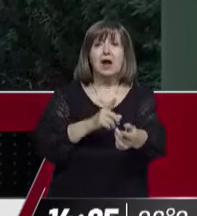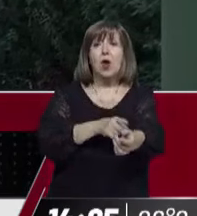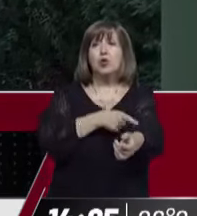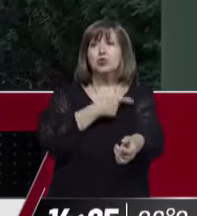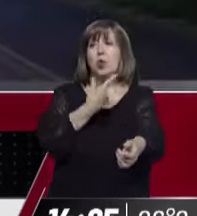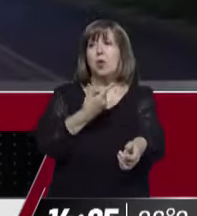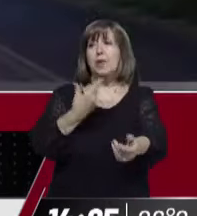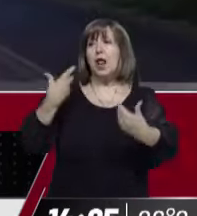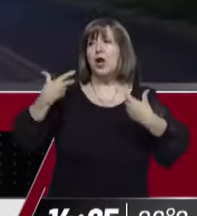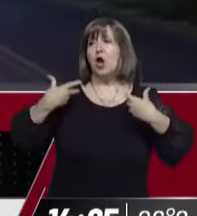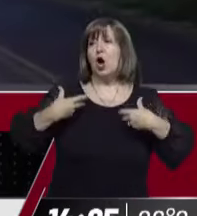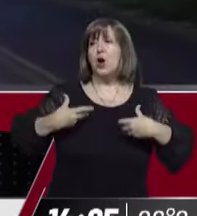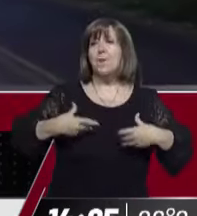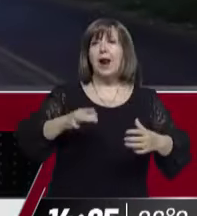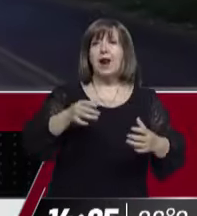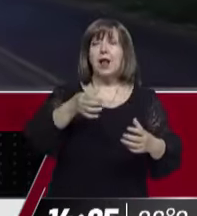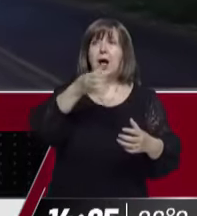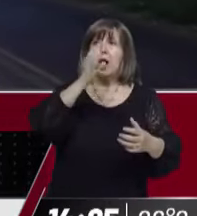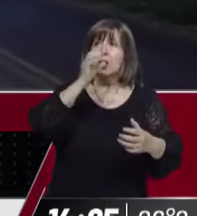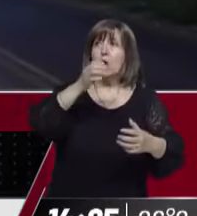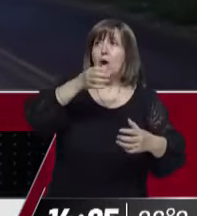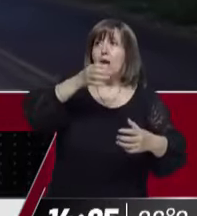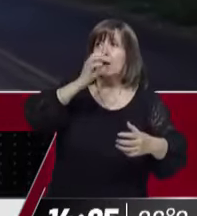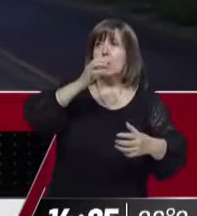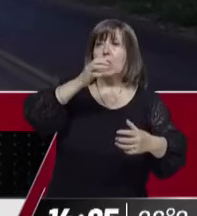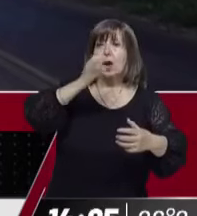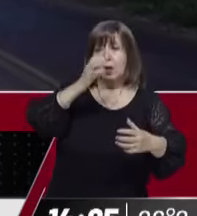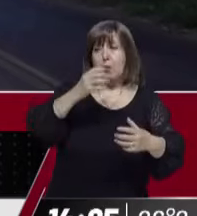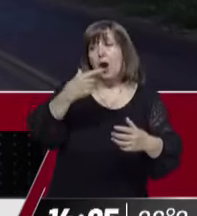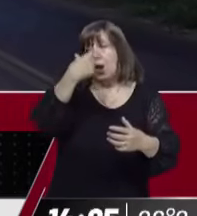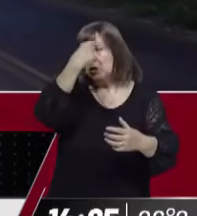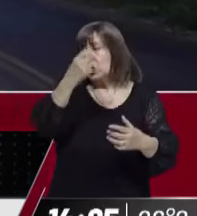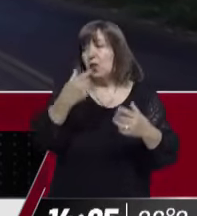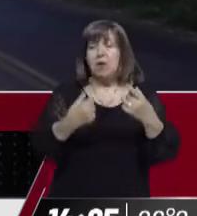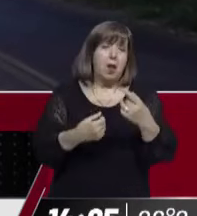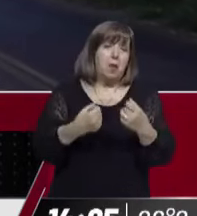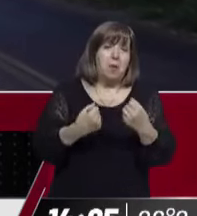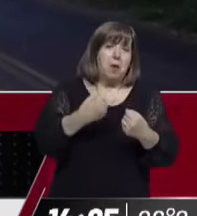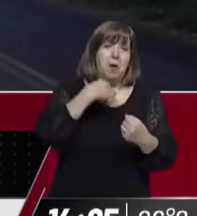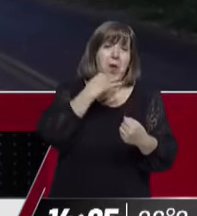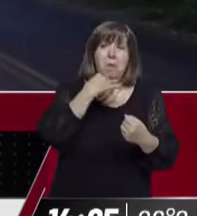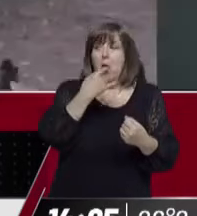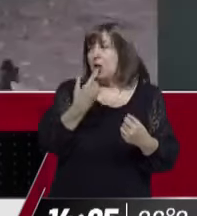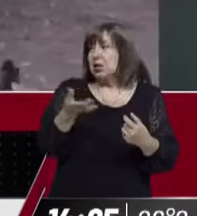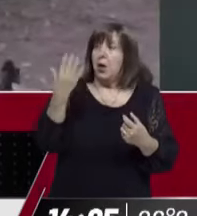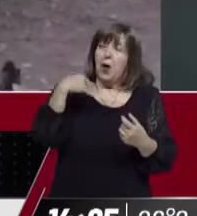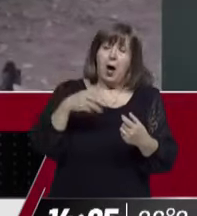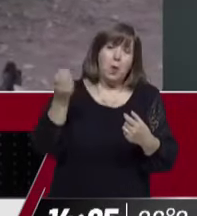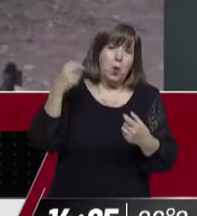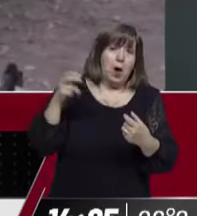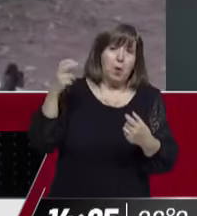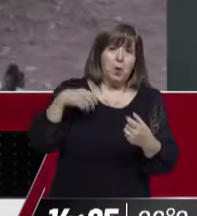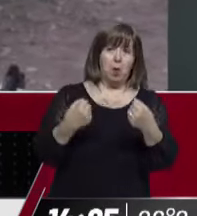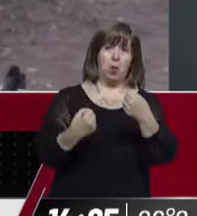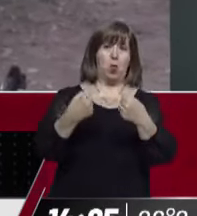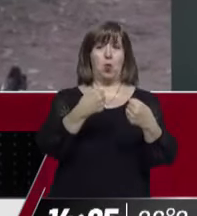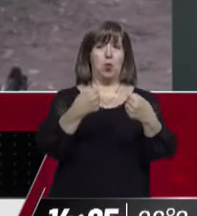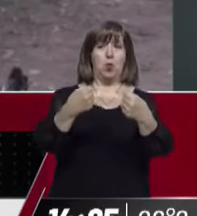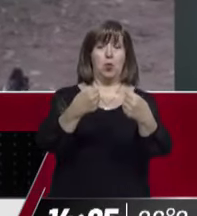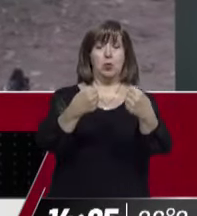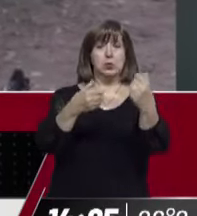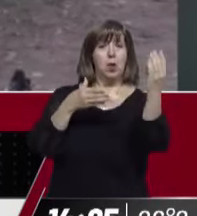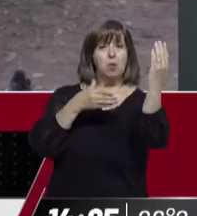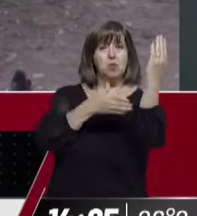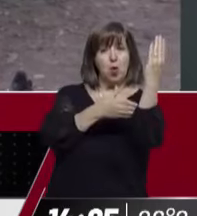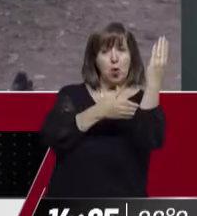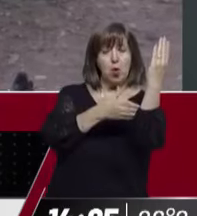veces incluso el subir a lo que es los vehículos. Es un número muy importante que se está viendo a comparación del 2023 y